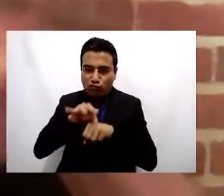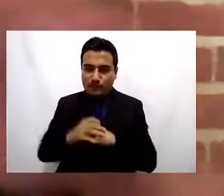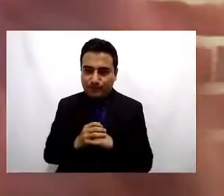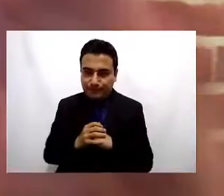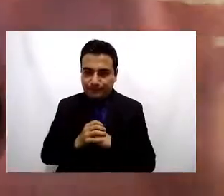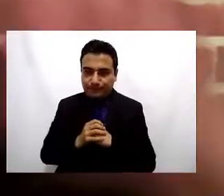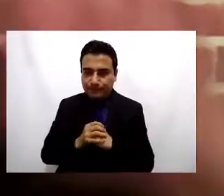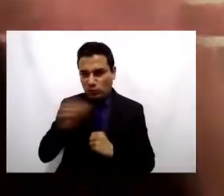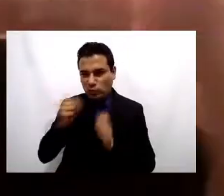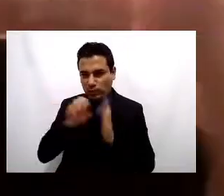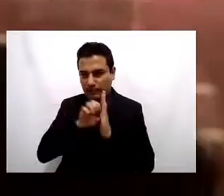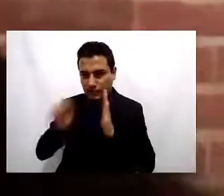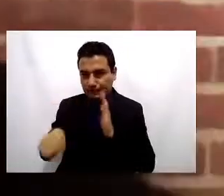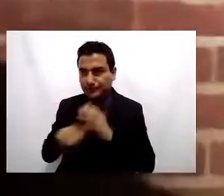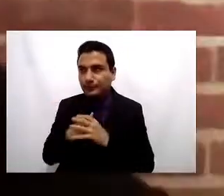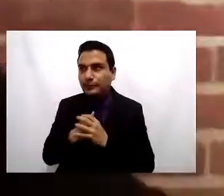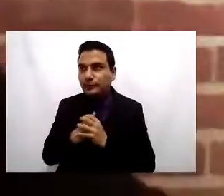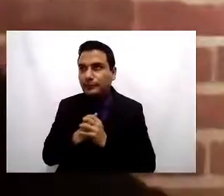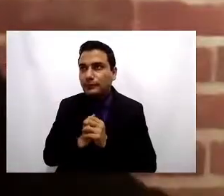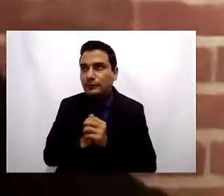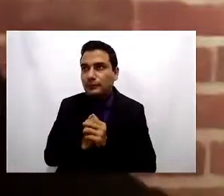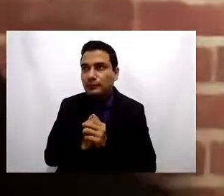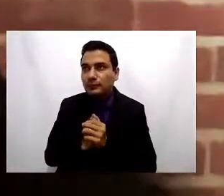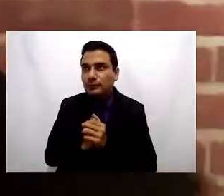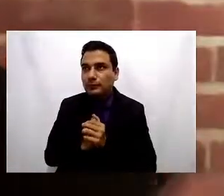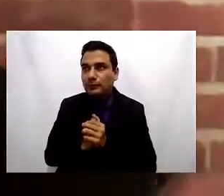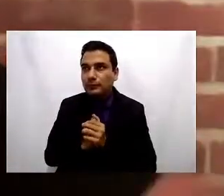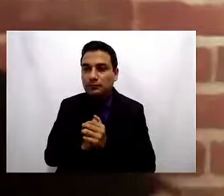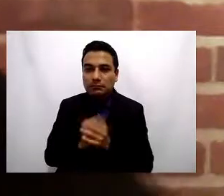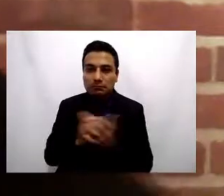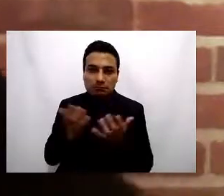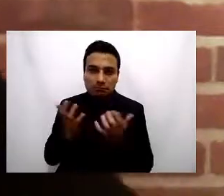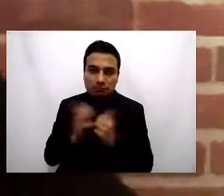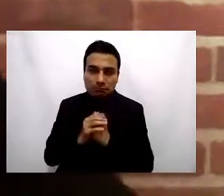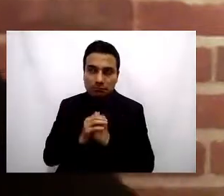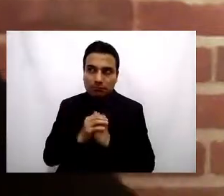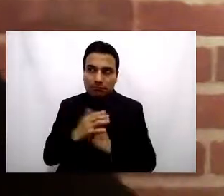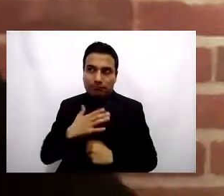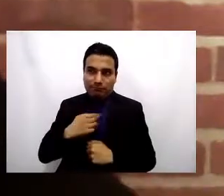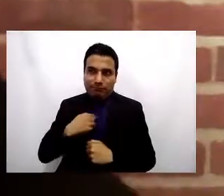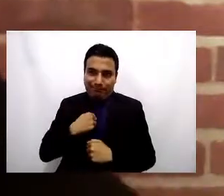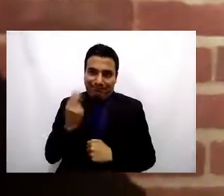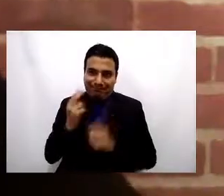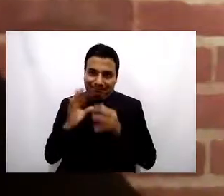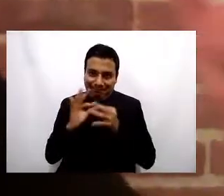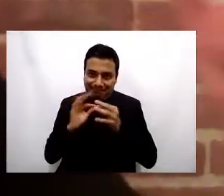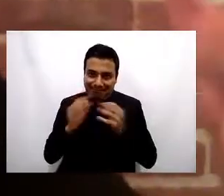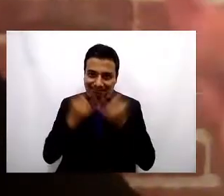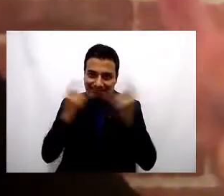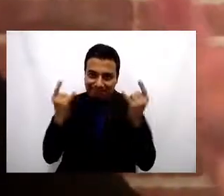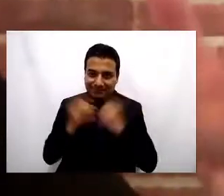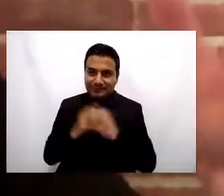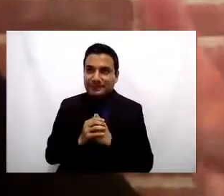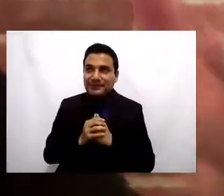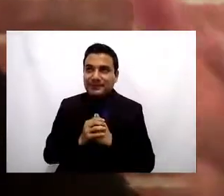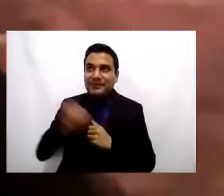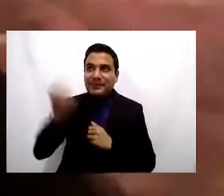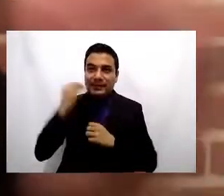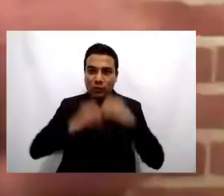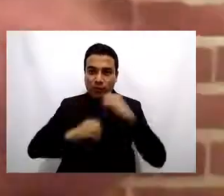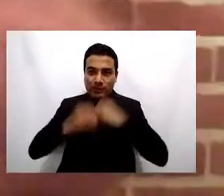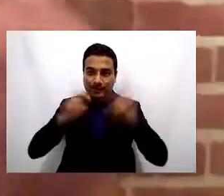Tengo otro ejemplo, una vez más, mi necesidad narrativa. Cuando